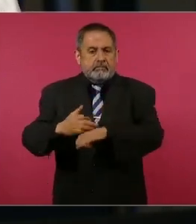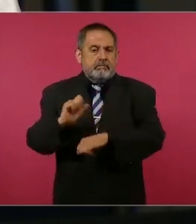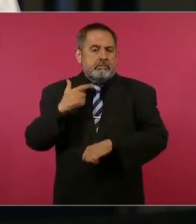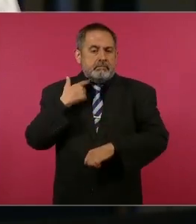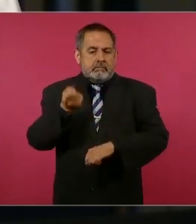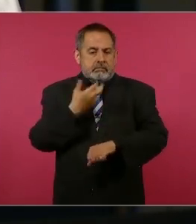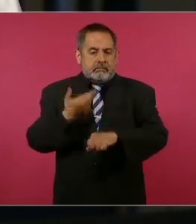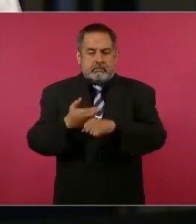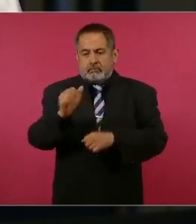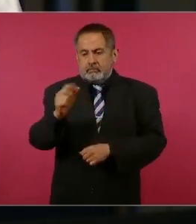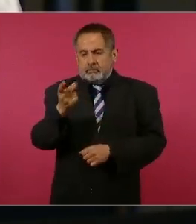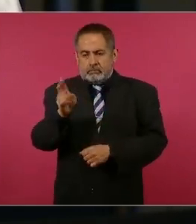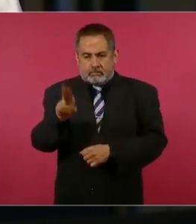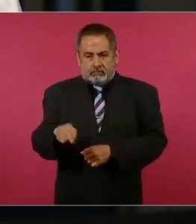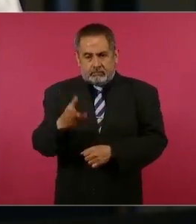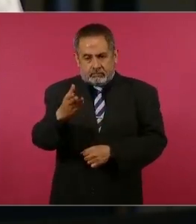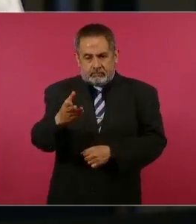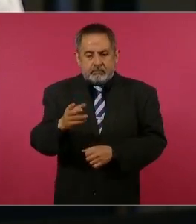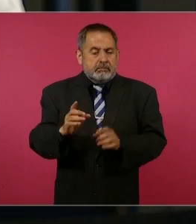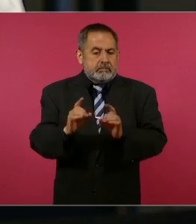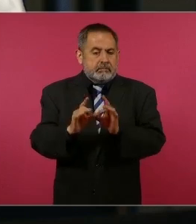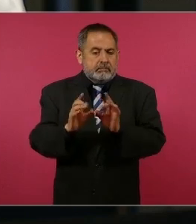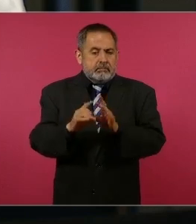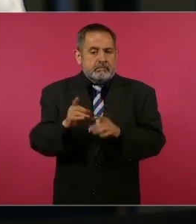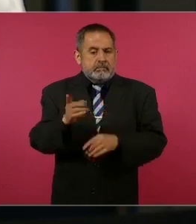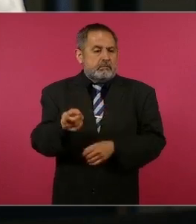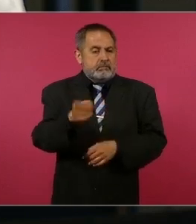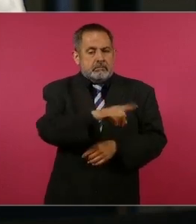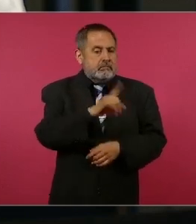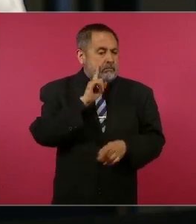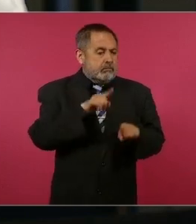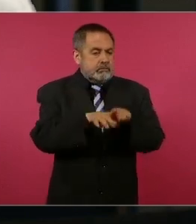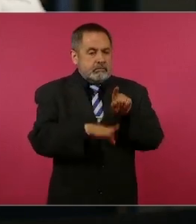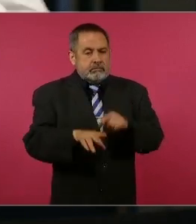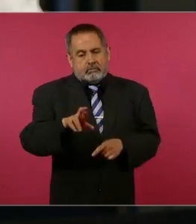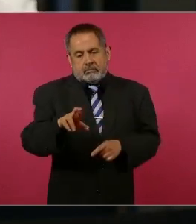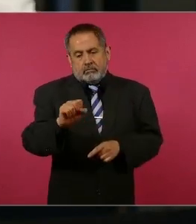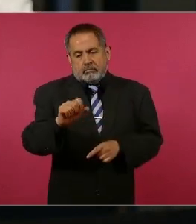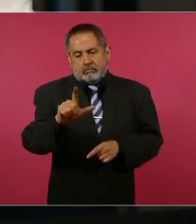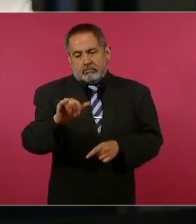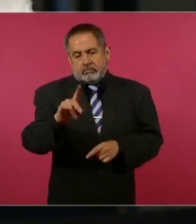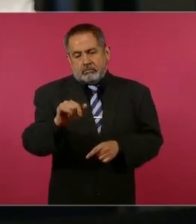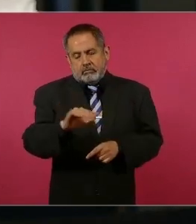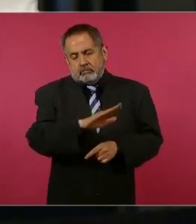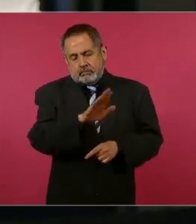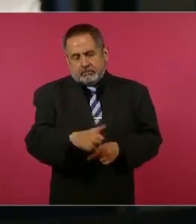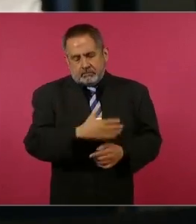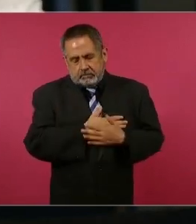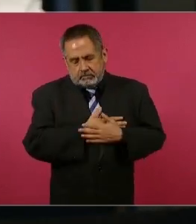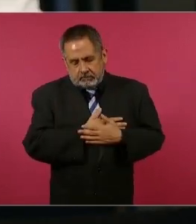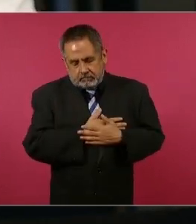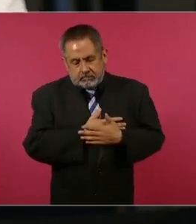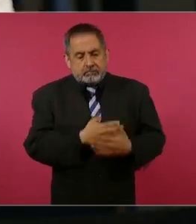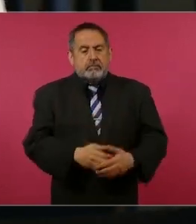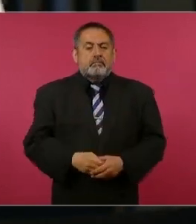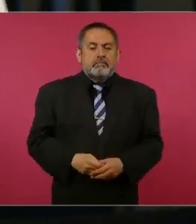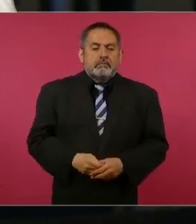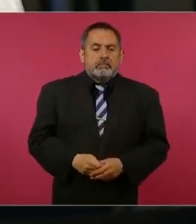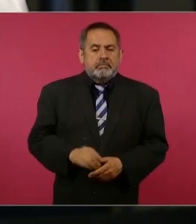López Hernández por la sensible pérdida de su hermana Rosalinda López Hernández. Y bueno, mi primera pregunta está